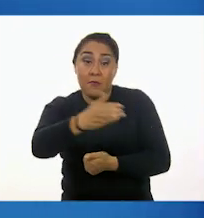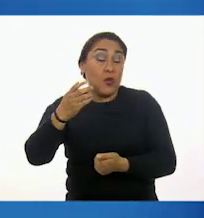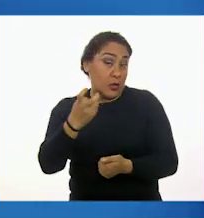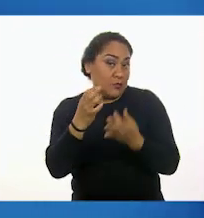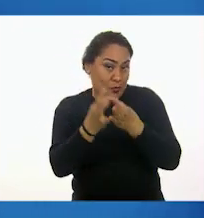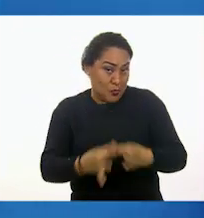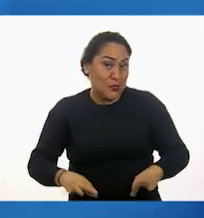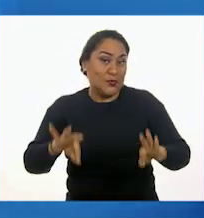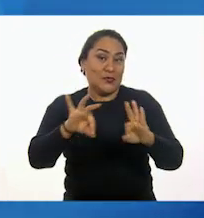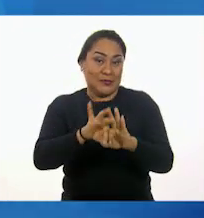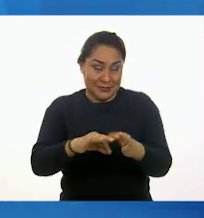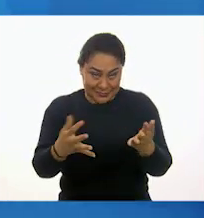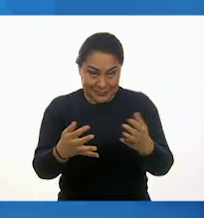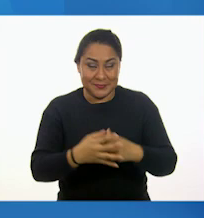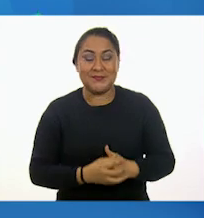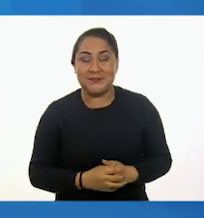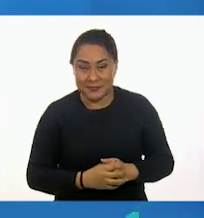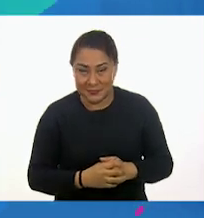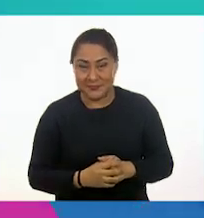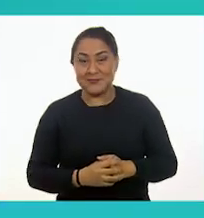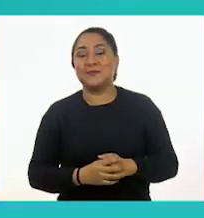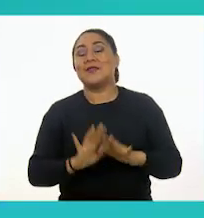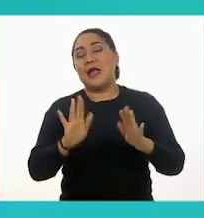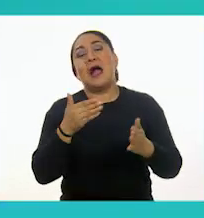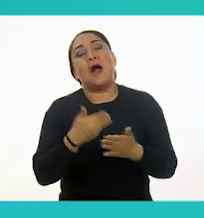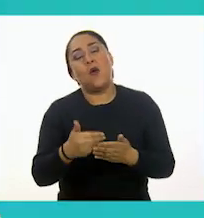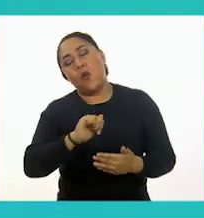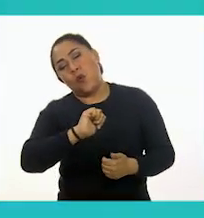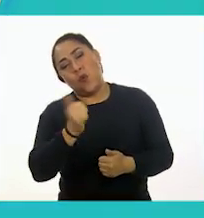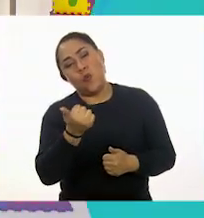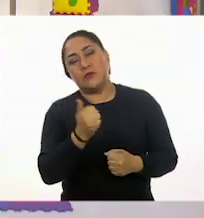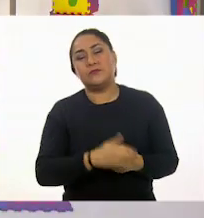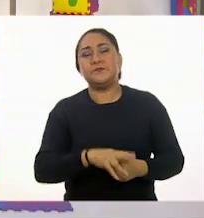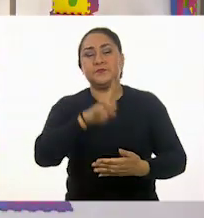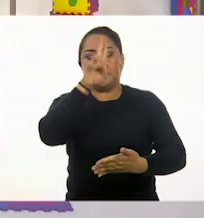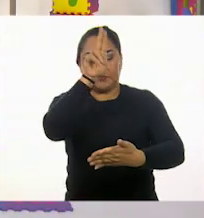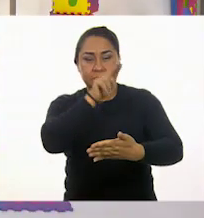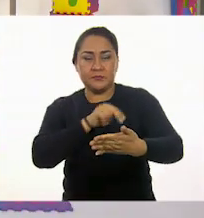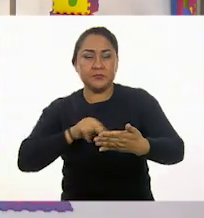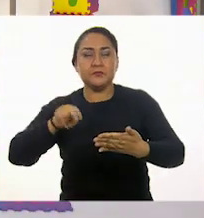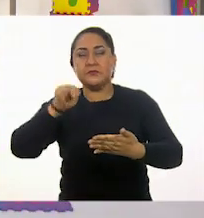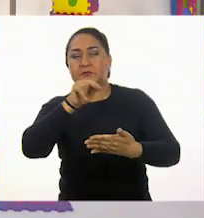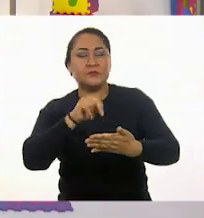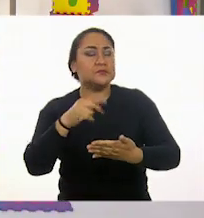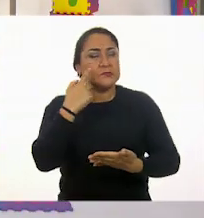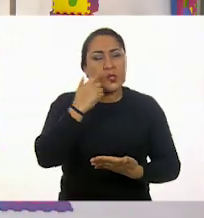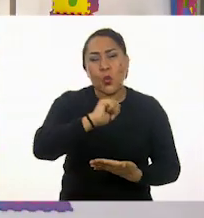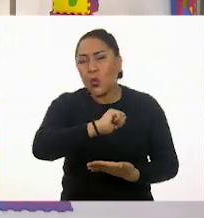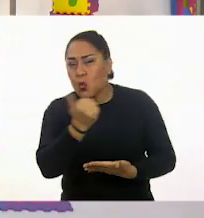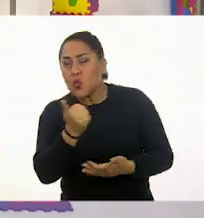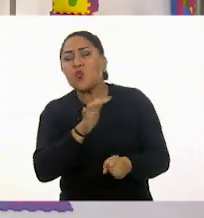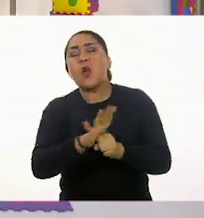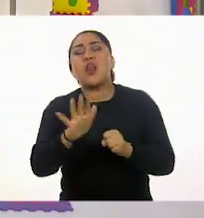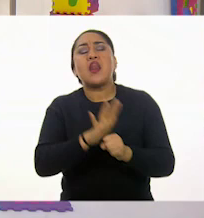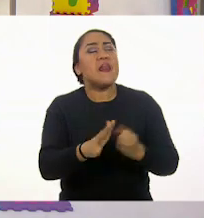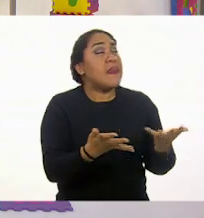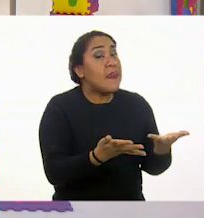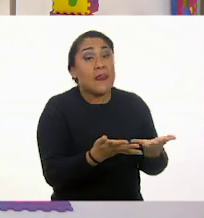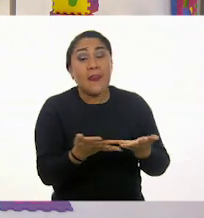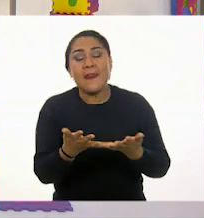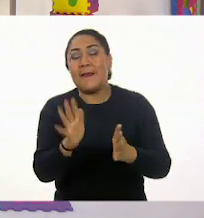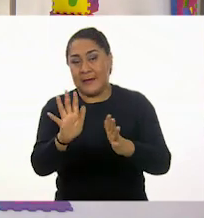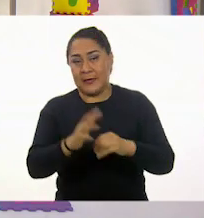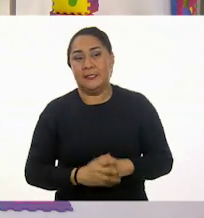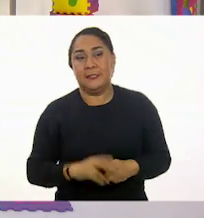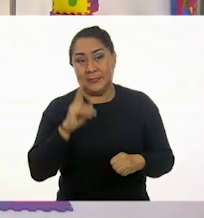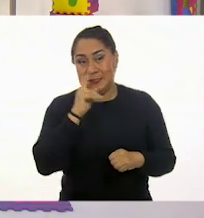muy importante también. Y bueno, ahora sigue la siguiente pintura, la vamos a tomar, Siguiente Pilar, pintura. Ay, y la esta-